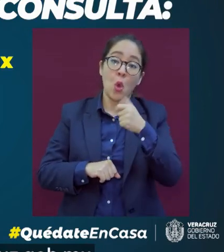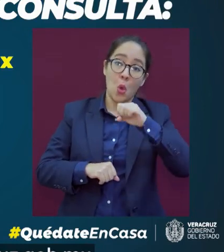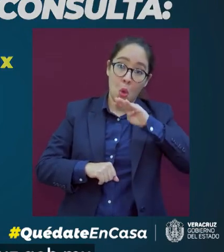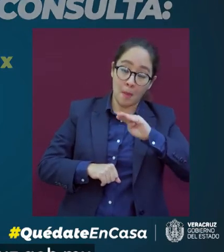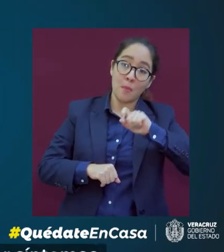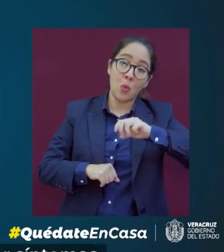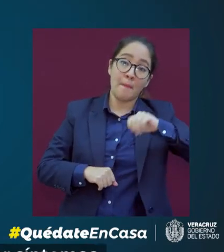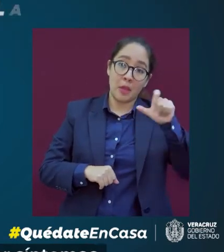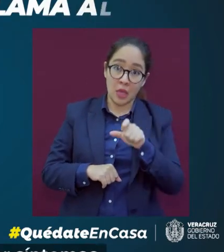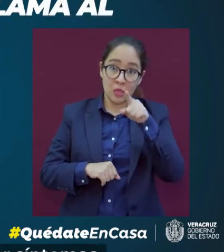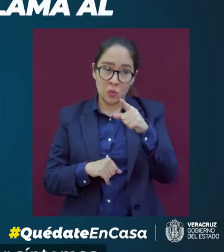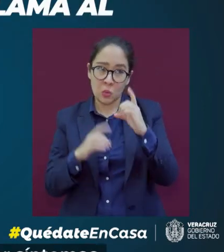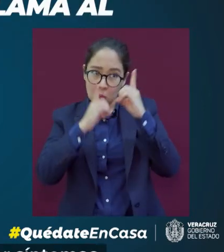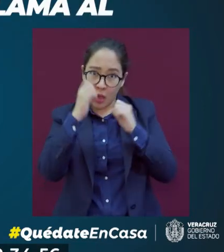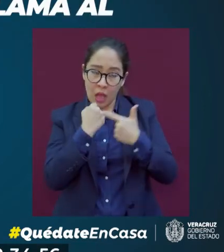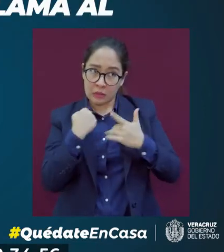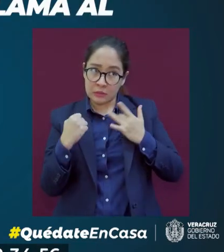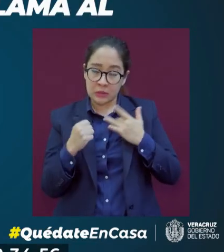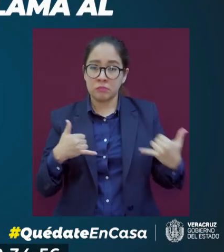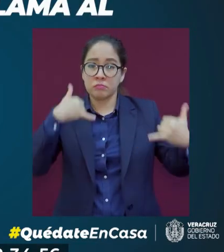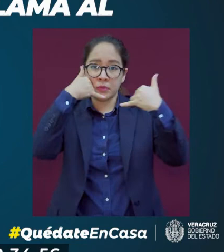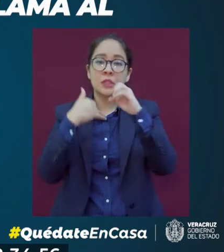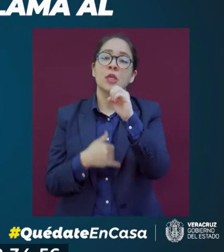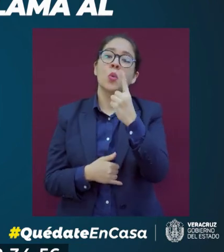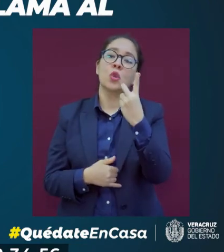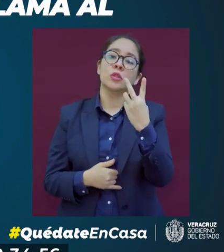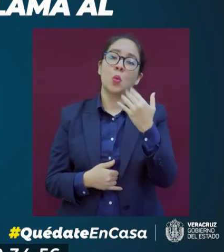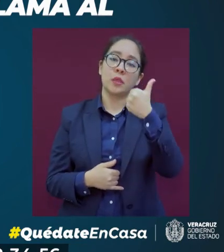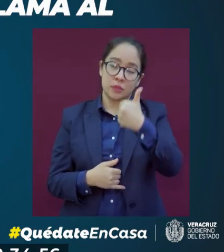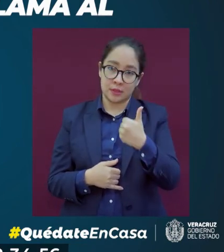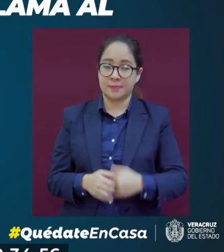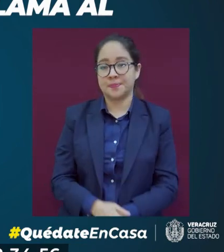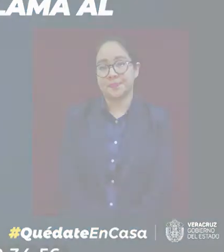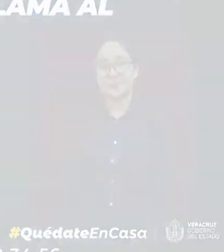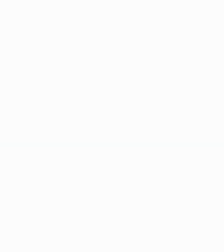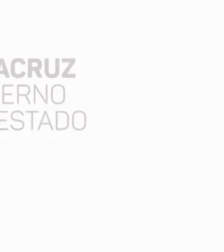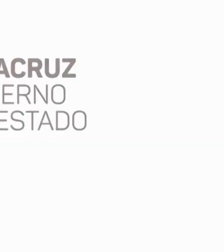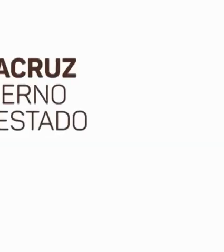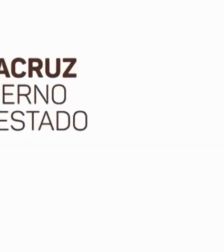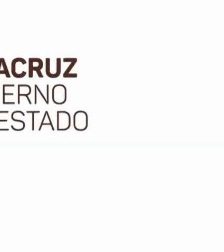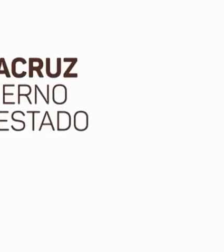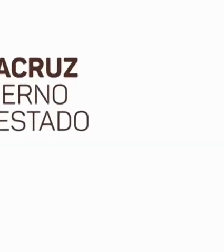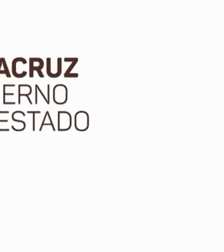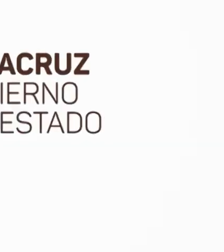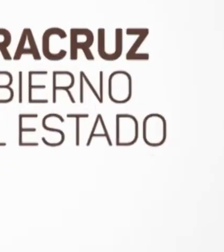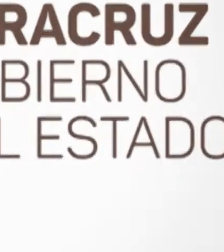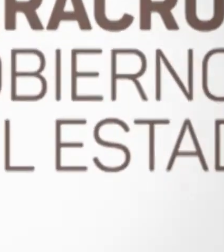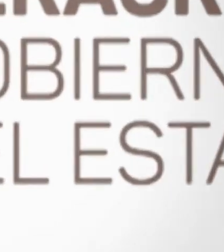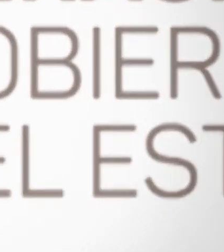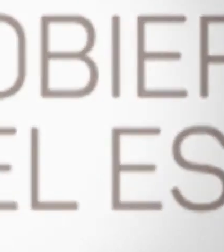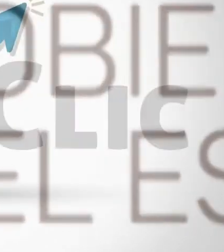En caso de presentar síntomas, llama al 800-0123-456. Veracruz,